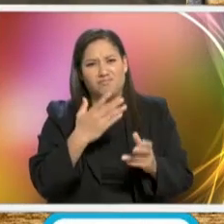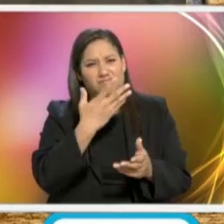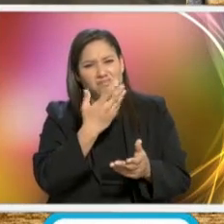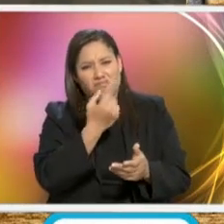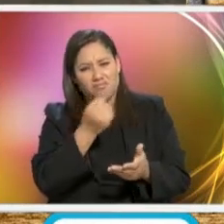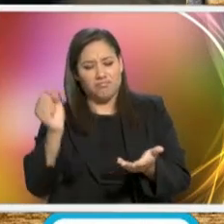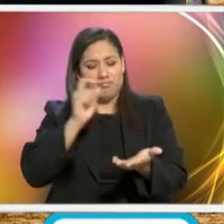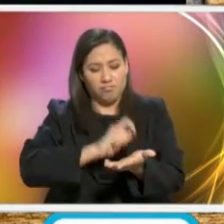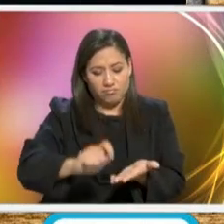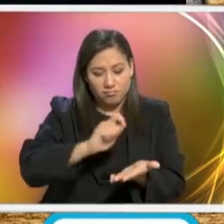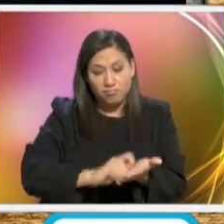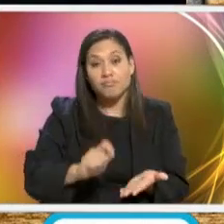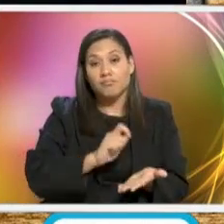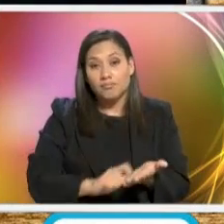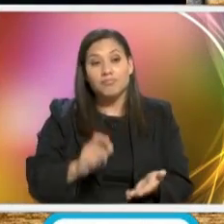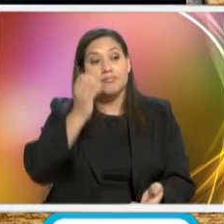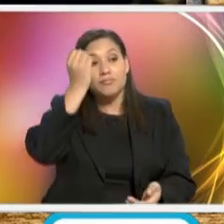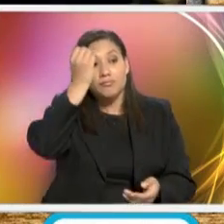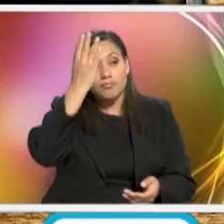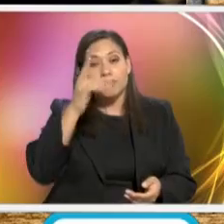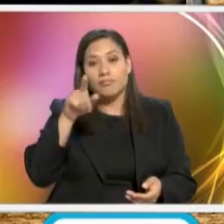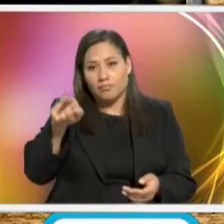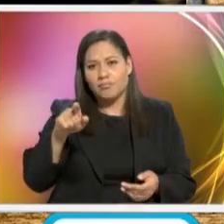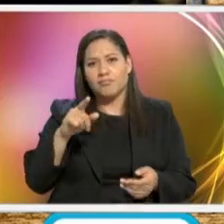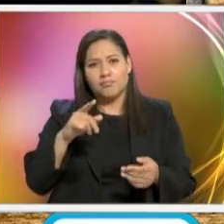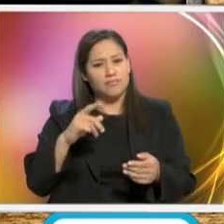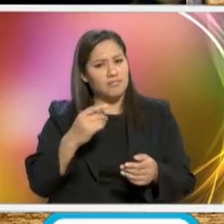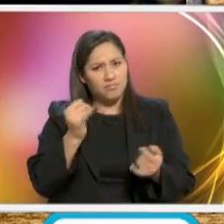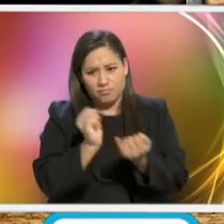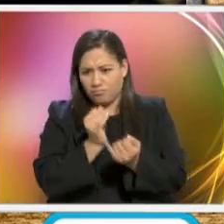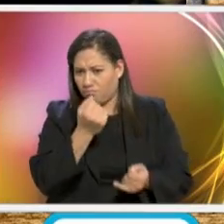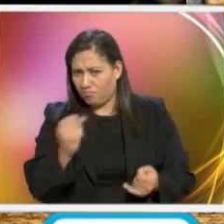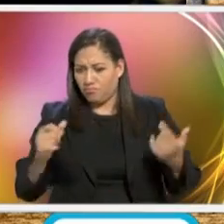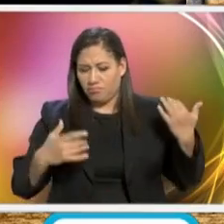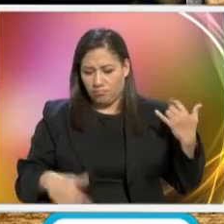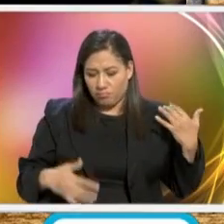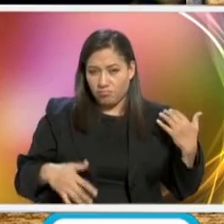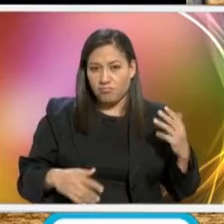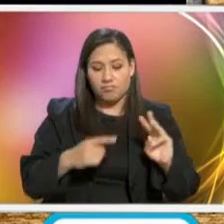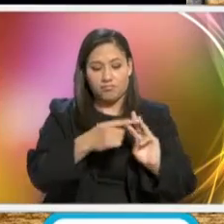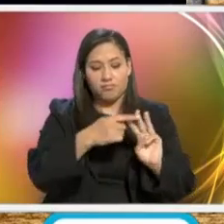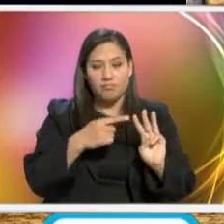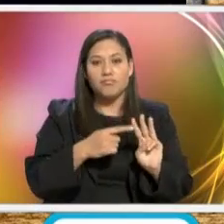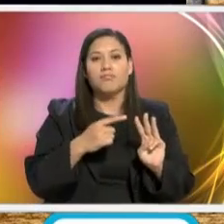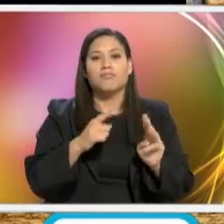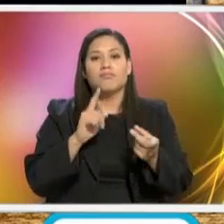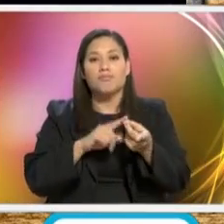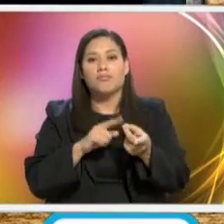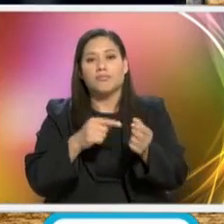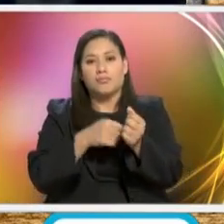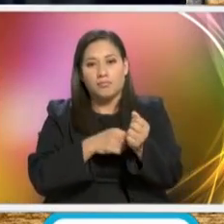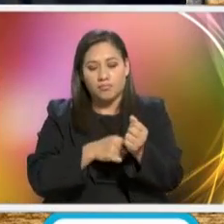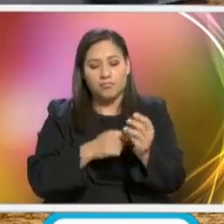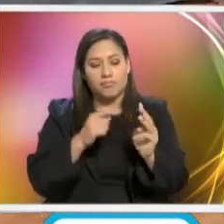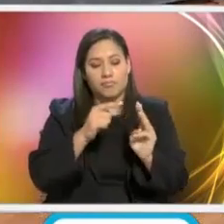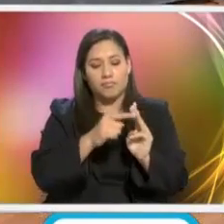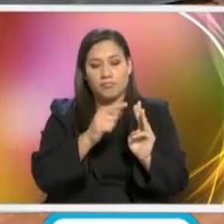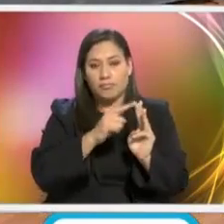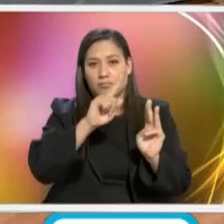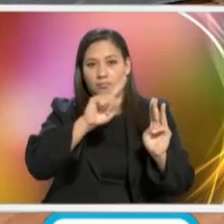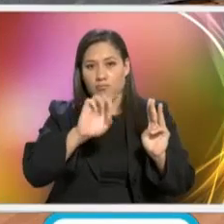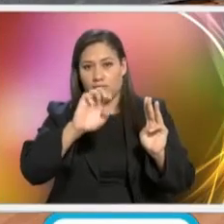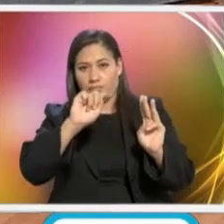y compositor se le olvida pues también que era un gran guitarrista que tocaba en un trío donde no hay dónde esconderte con dos monstruos como eran